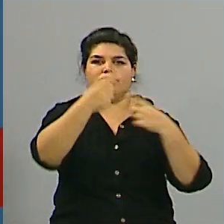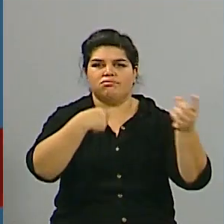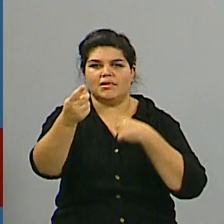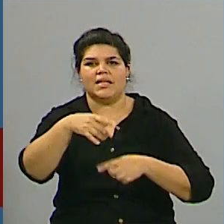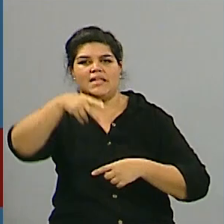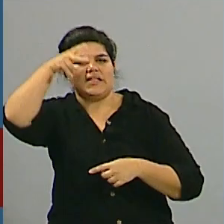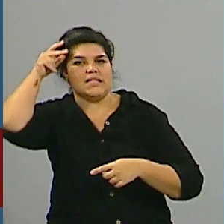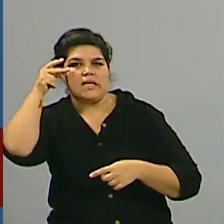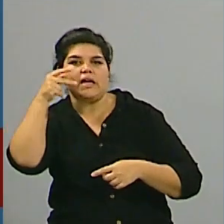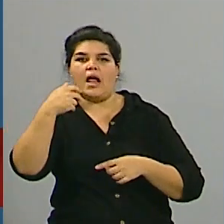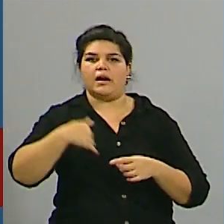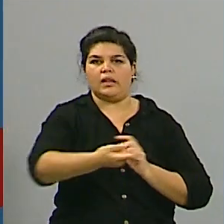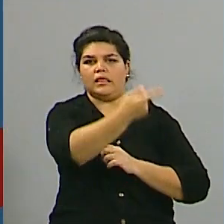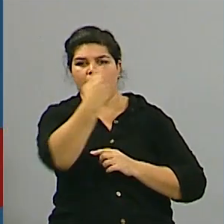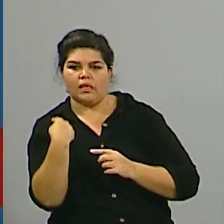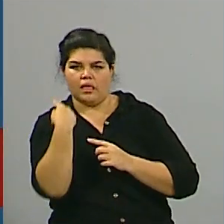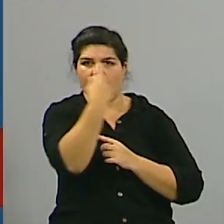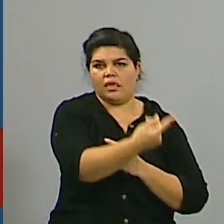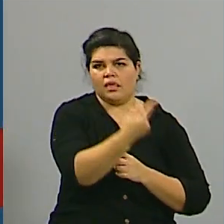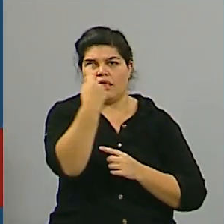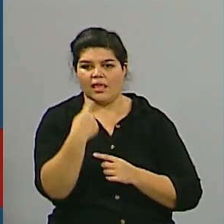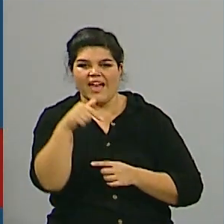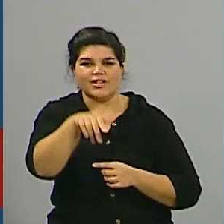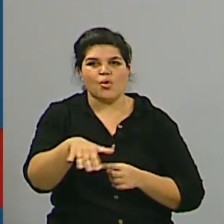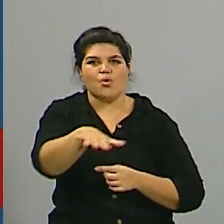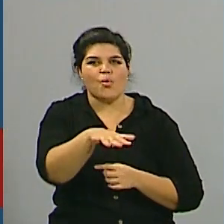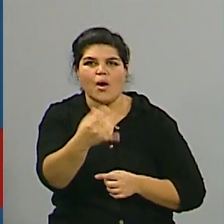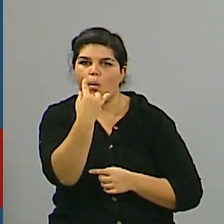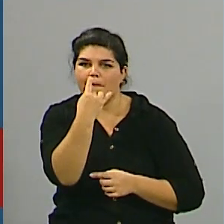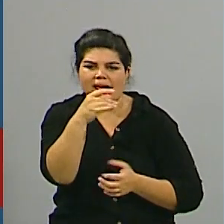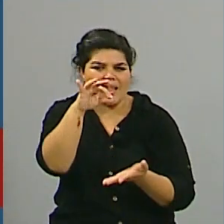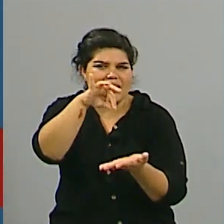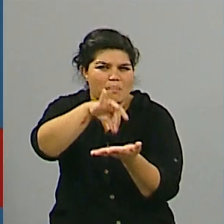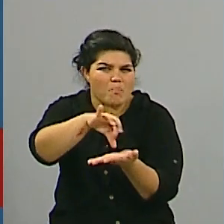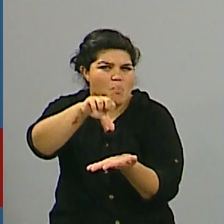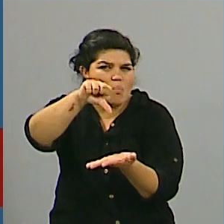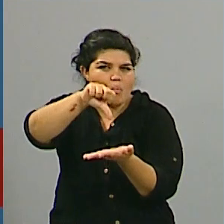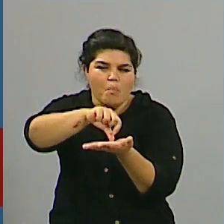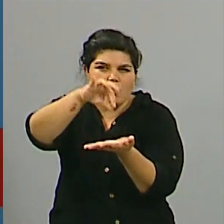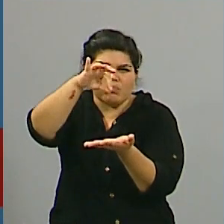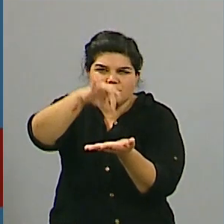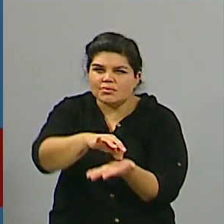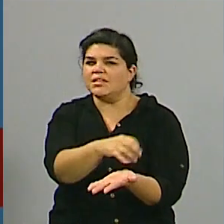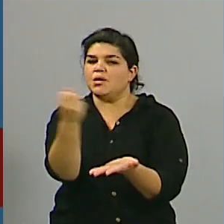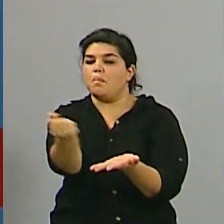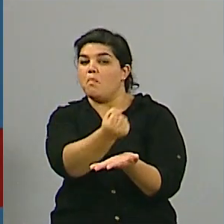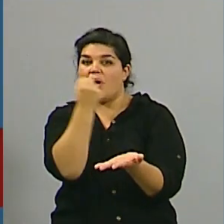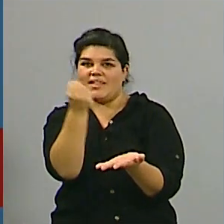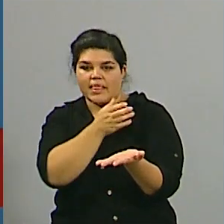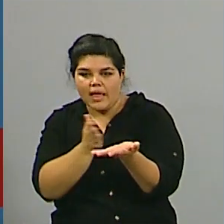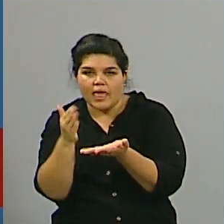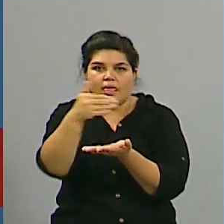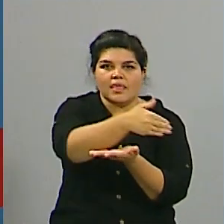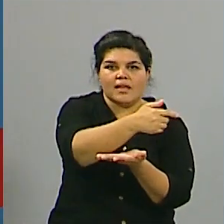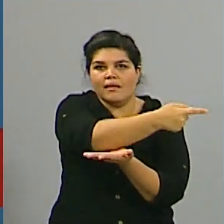viene desde Chile a la Argentina, digamos que es un punto en el cual mucha gente pasa. A partir